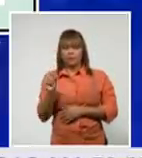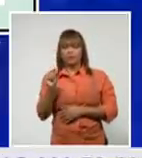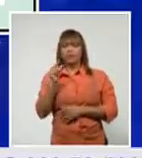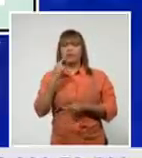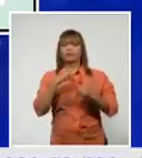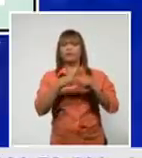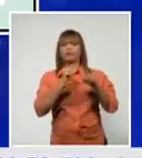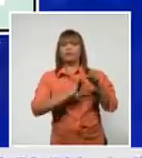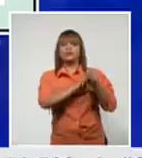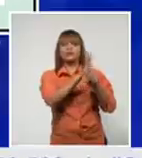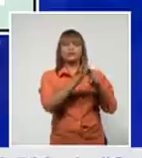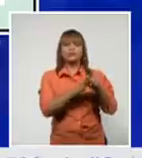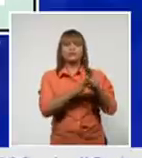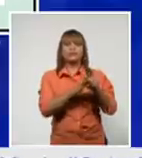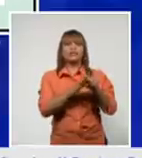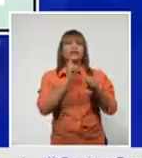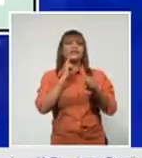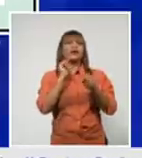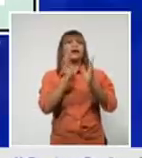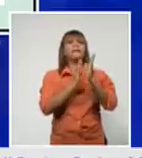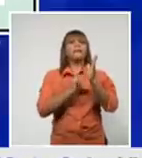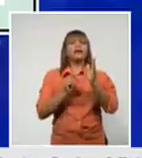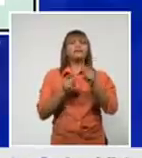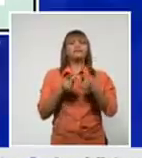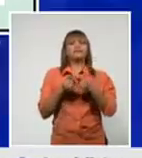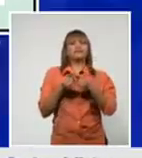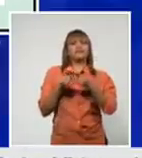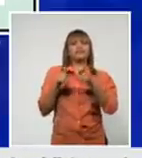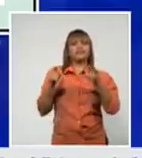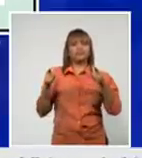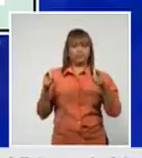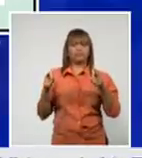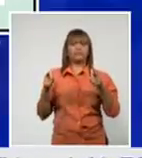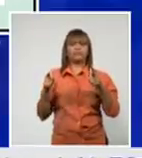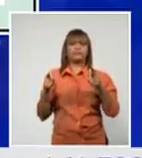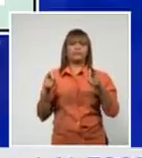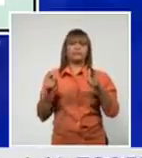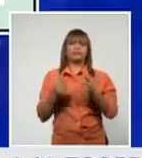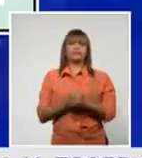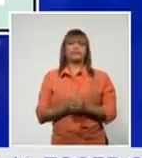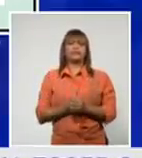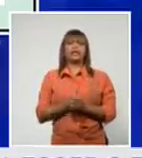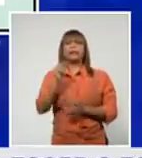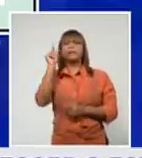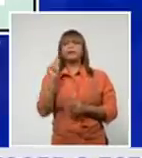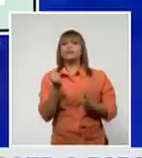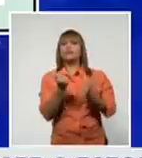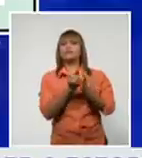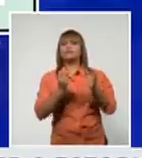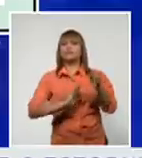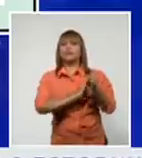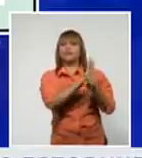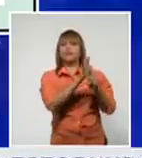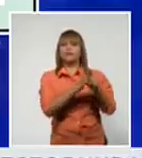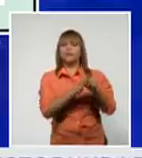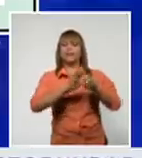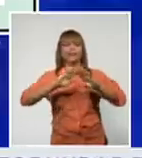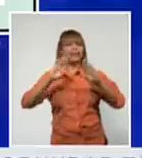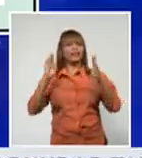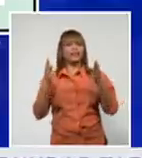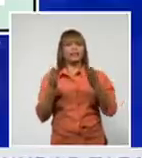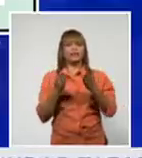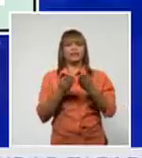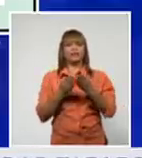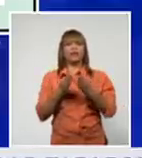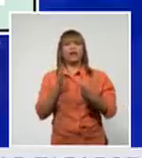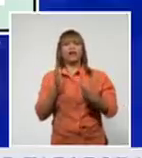COVID-19, fue el mes con un mayor número de casos confirmados de toda la etapa